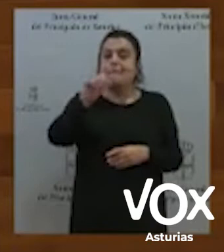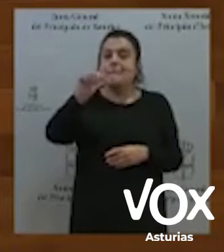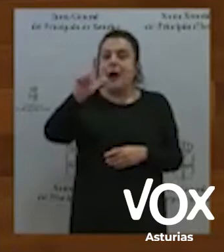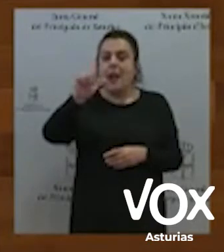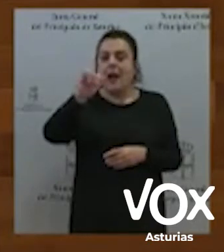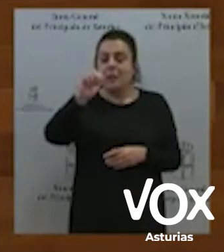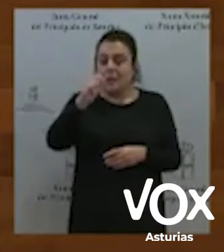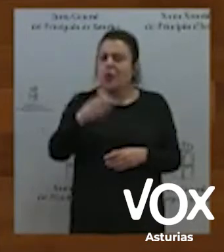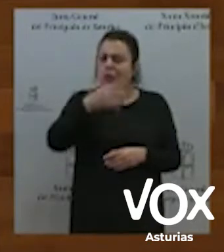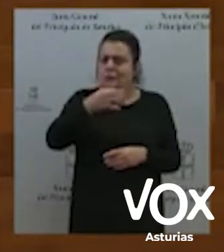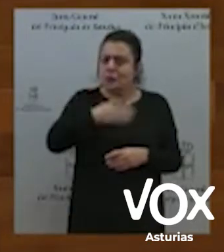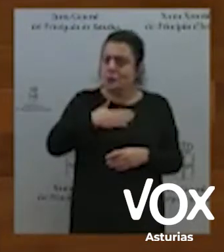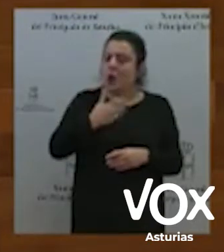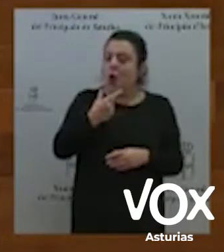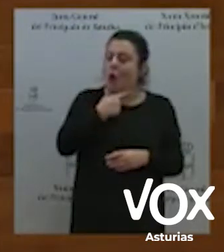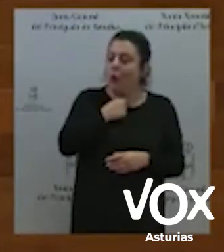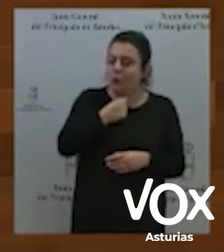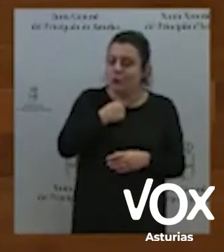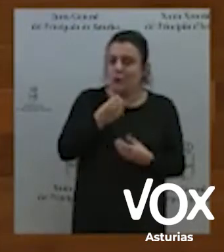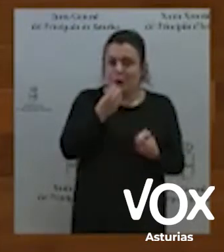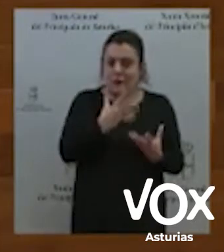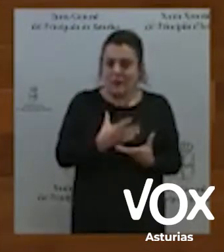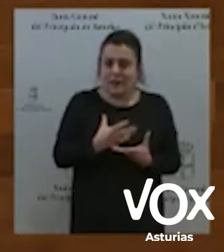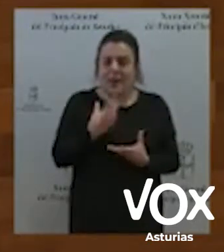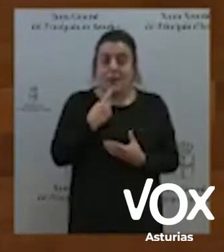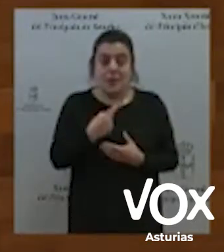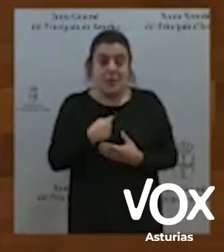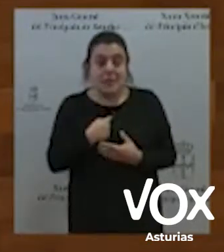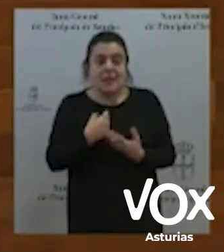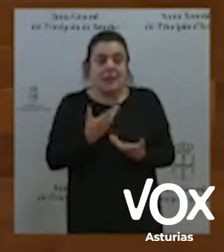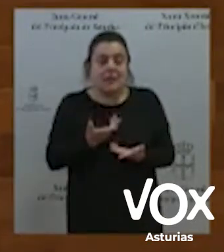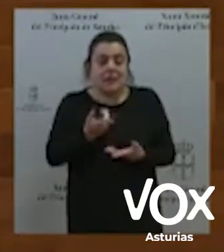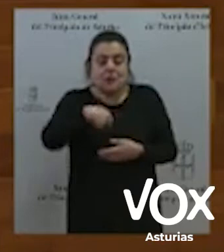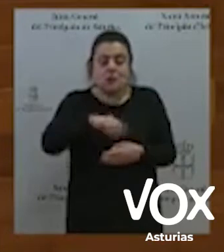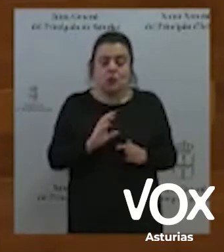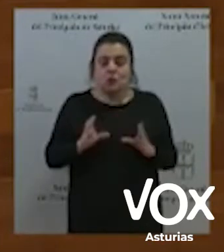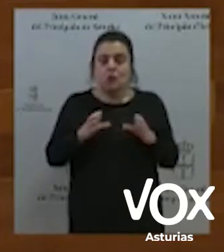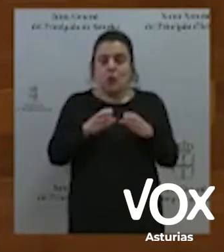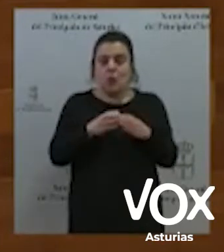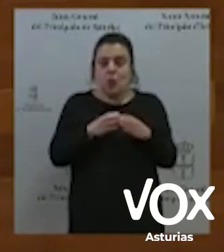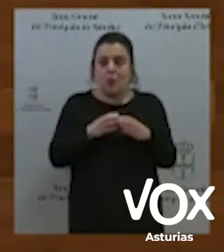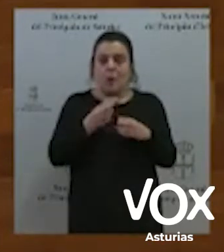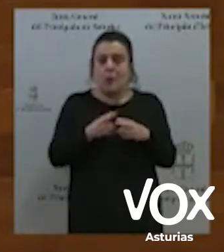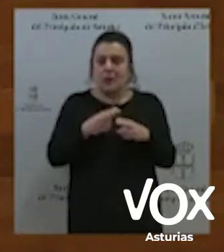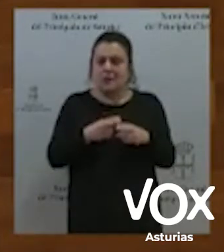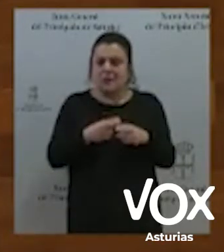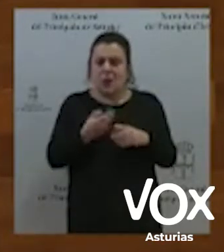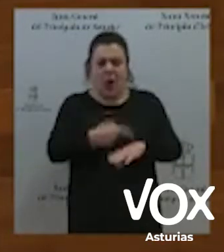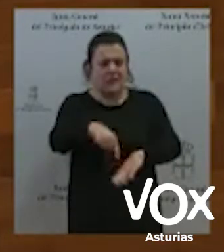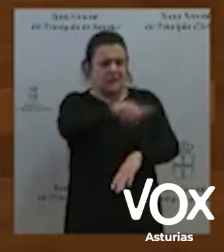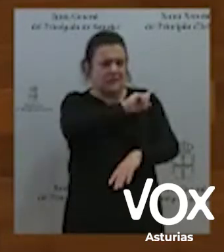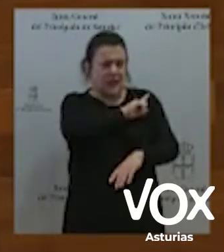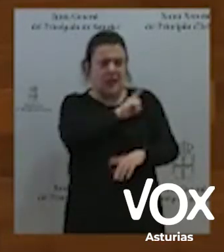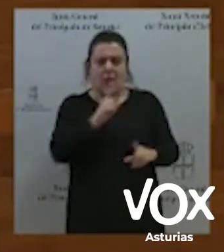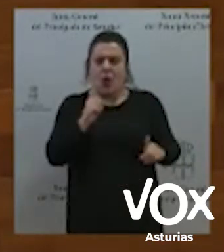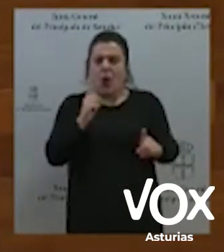Nos dice que tenemos un partido fanático, homófobo, fascista, pero